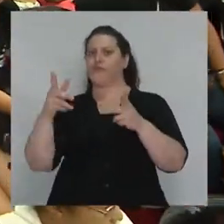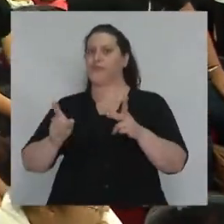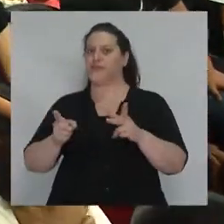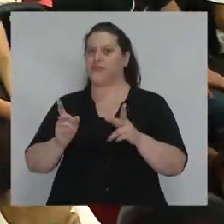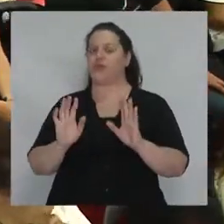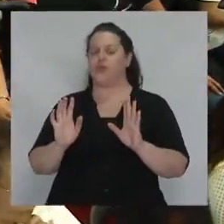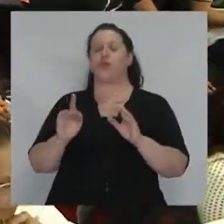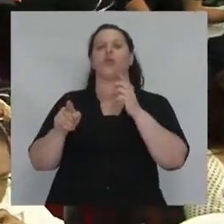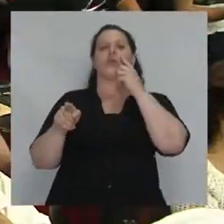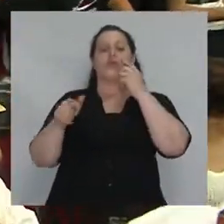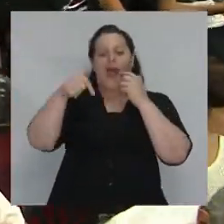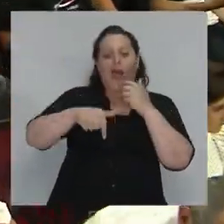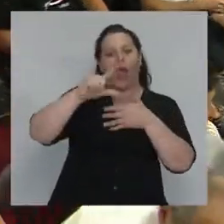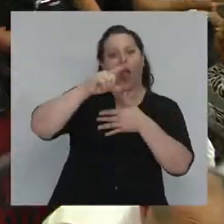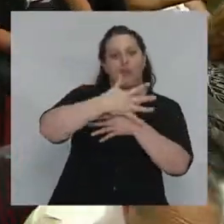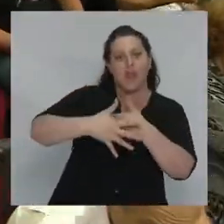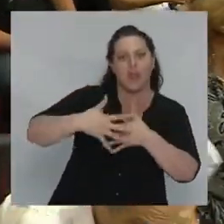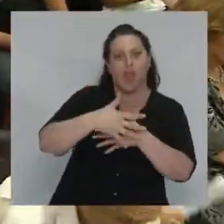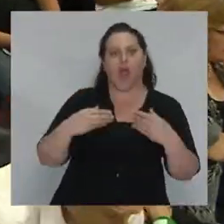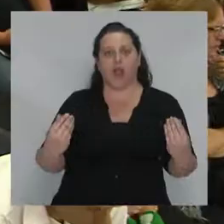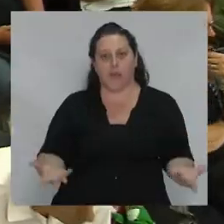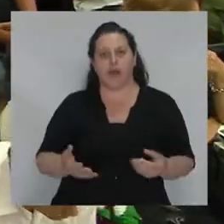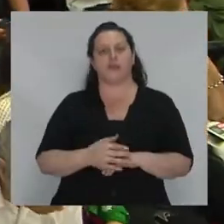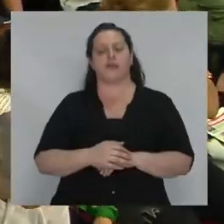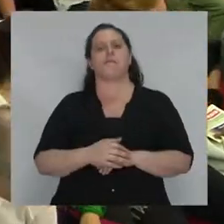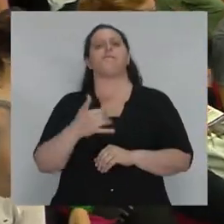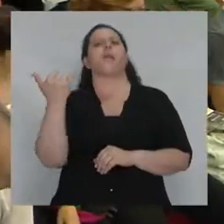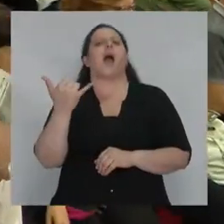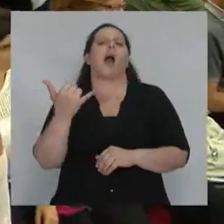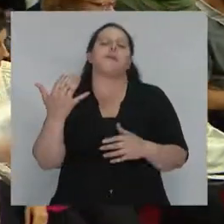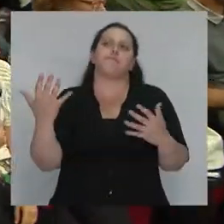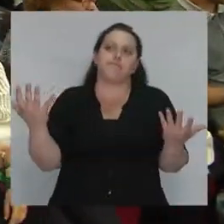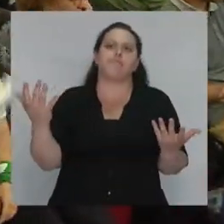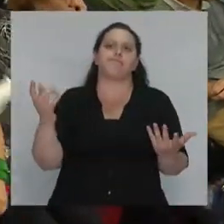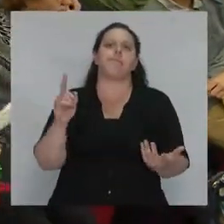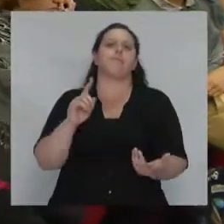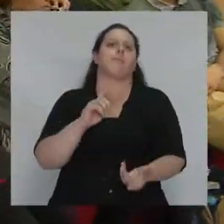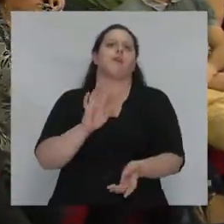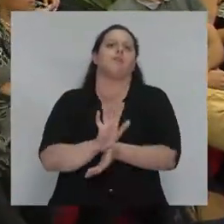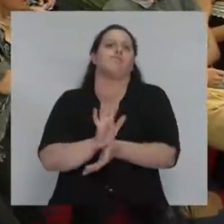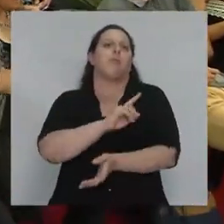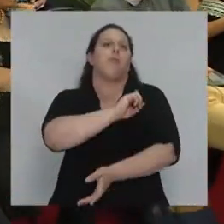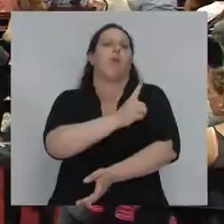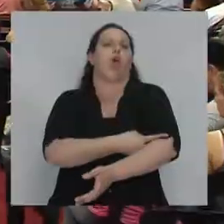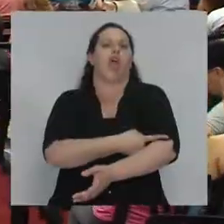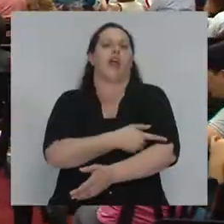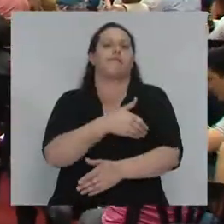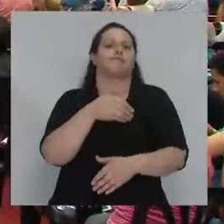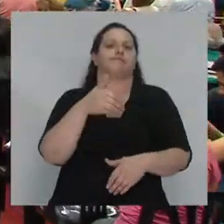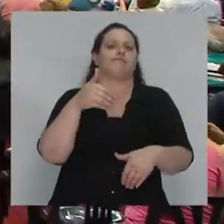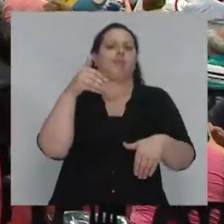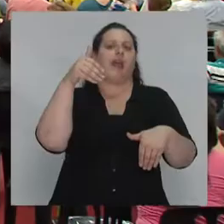está pasando aquí en América Latina? Que hay unos poderes fácticos que